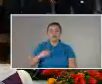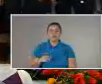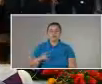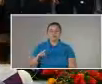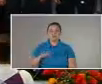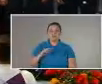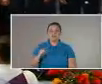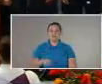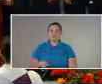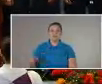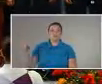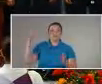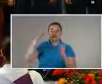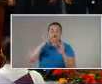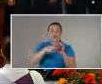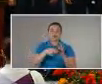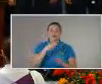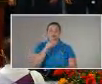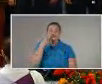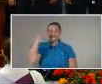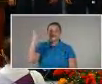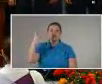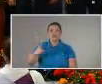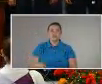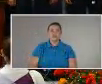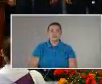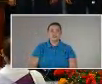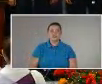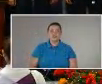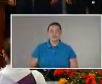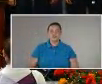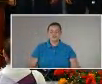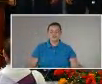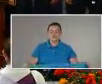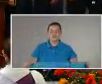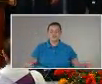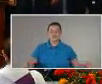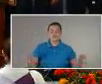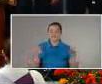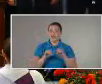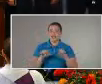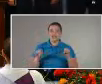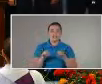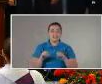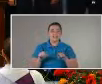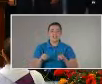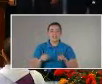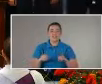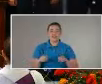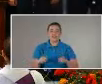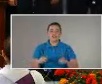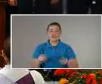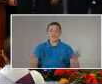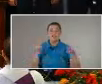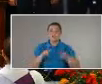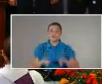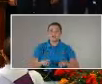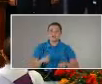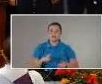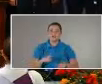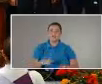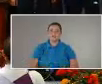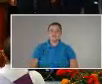Dios, que dentro del ajedrez de Dios nada sucede por casualidad. Así